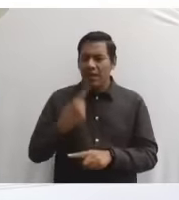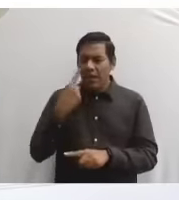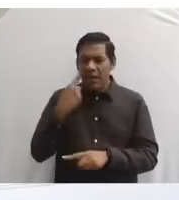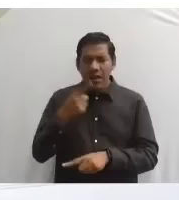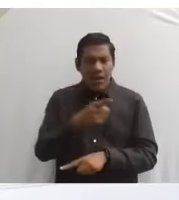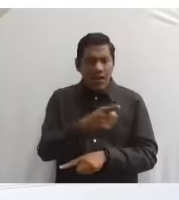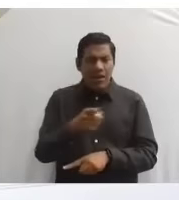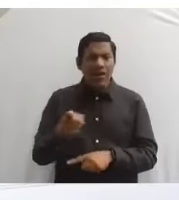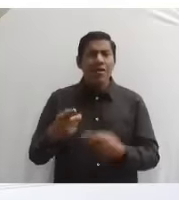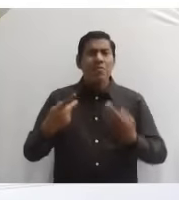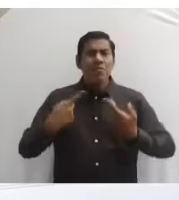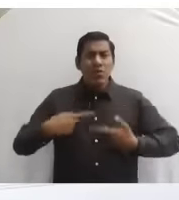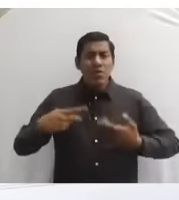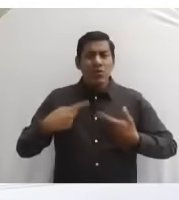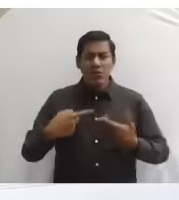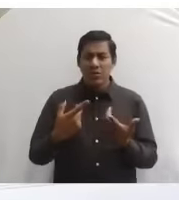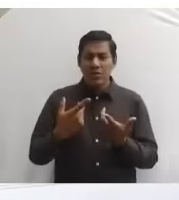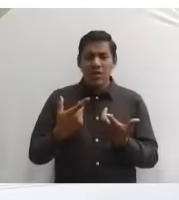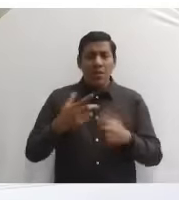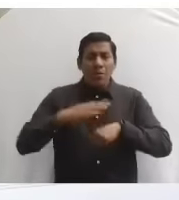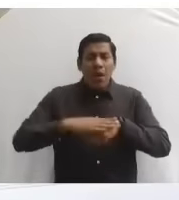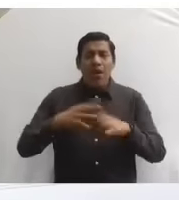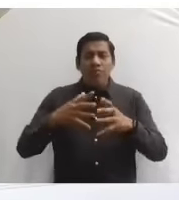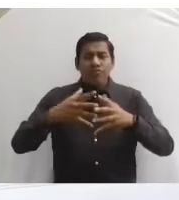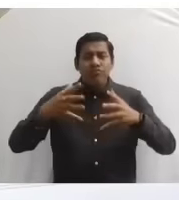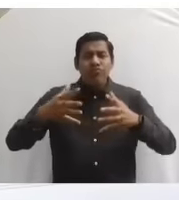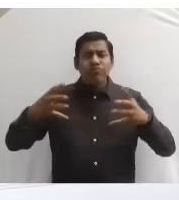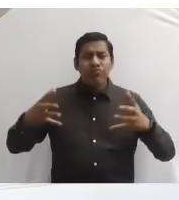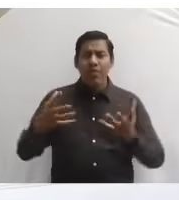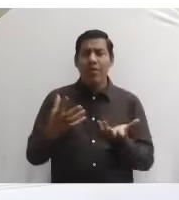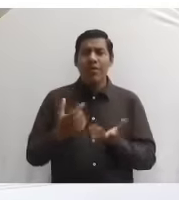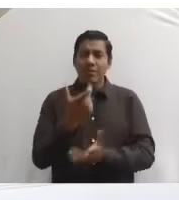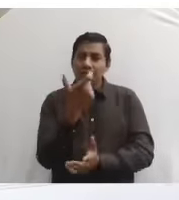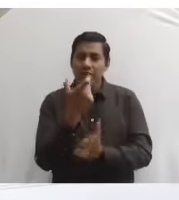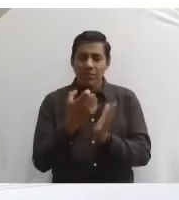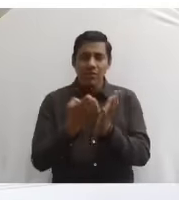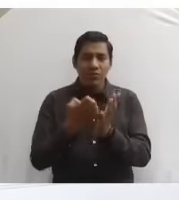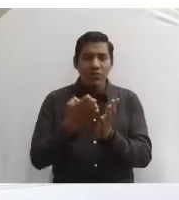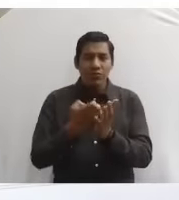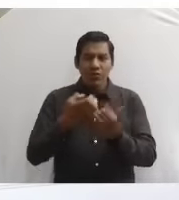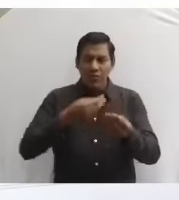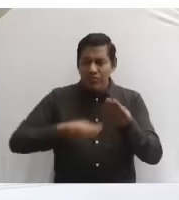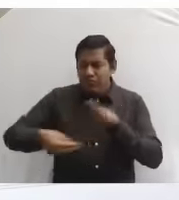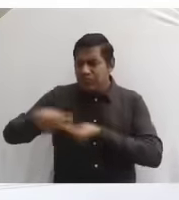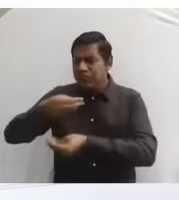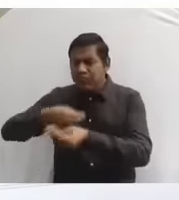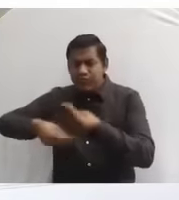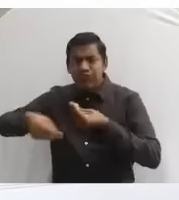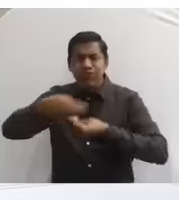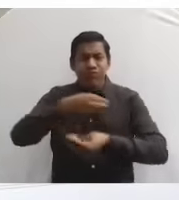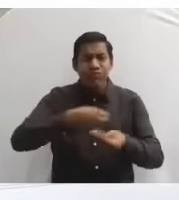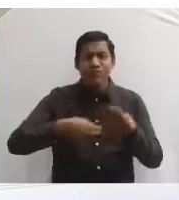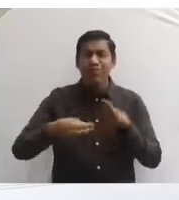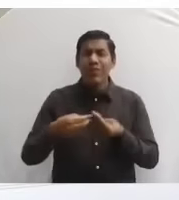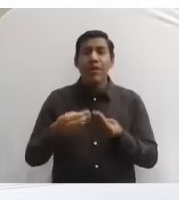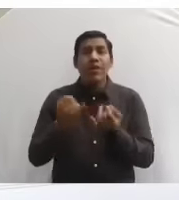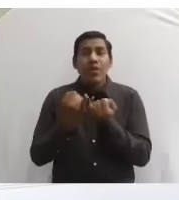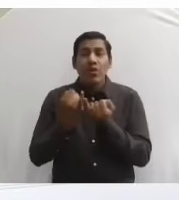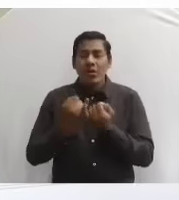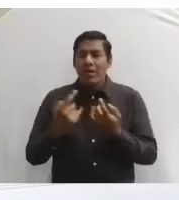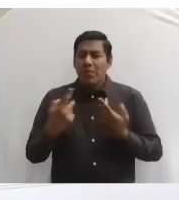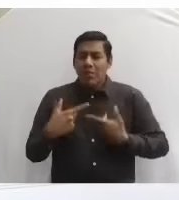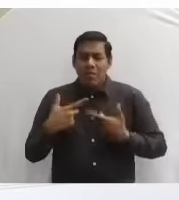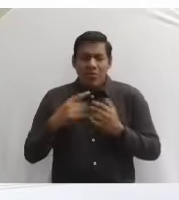crecimiento económico que se está viviendo en estos momentos, sino muestra la solidaridad y